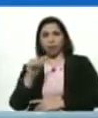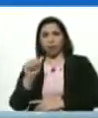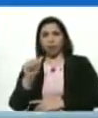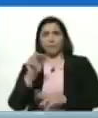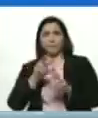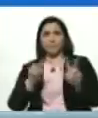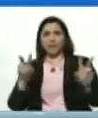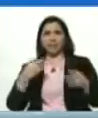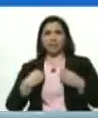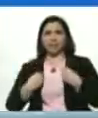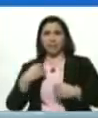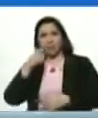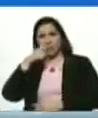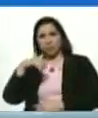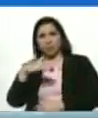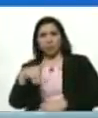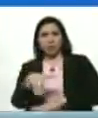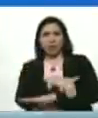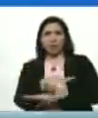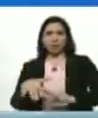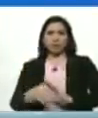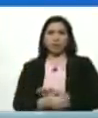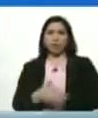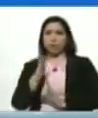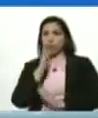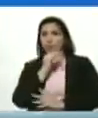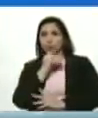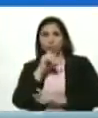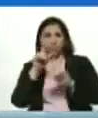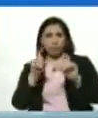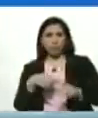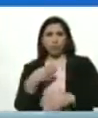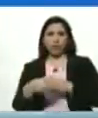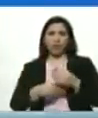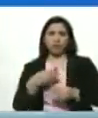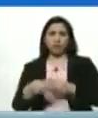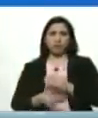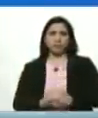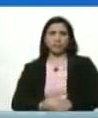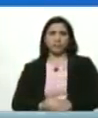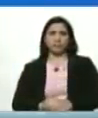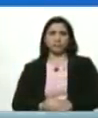desesperado el pueblo de la calle no tienen pruebas para hacer